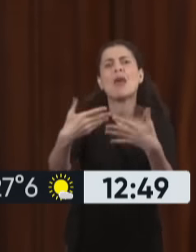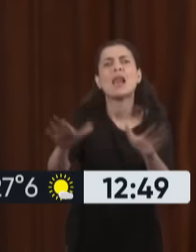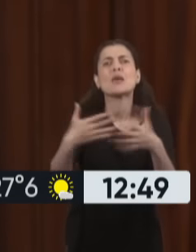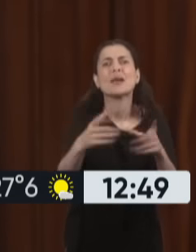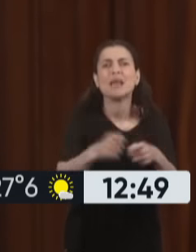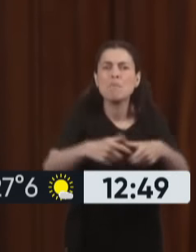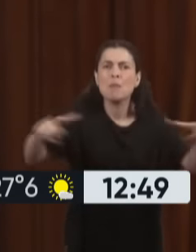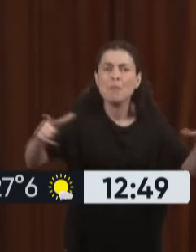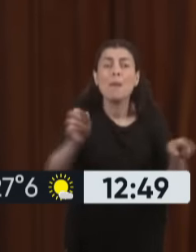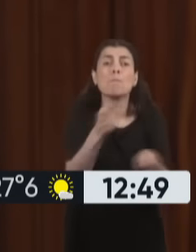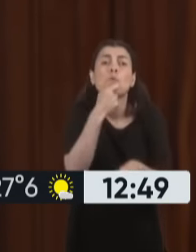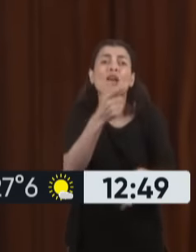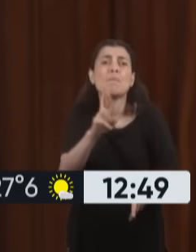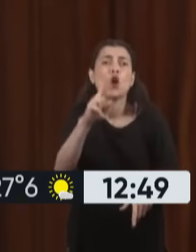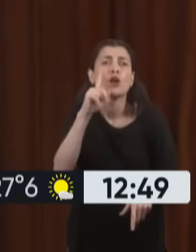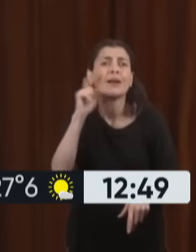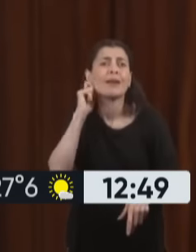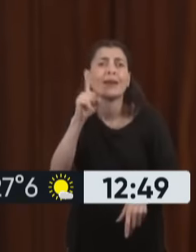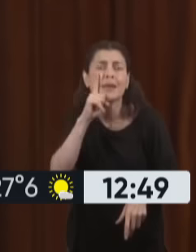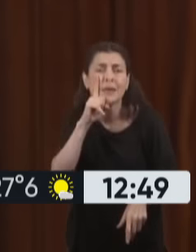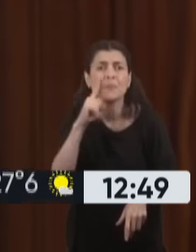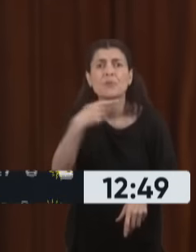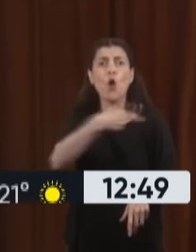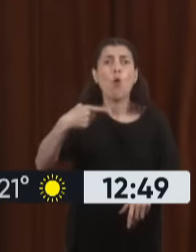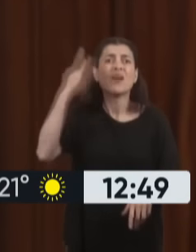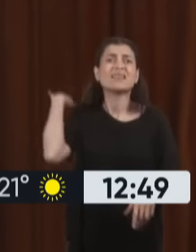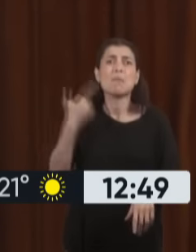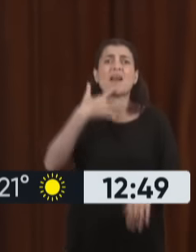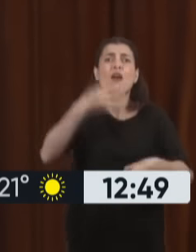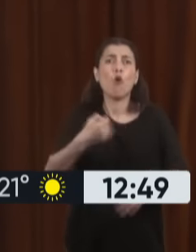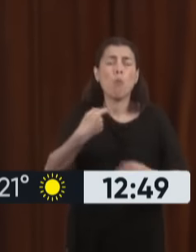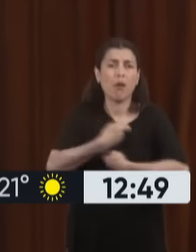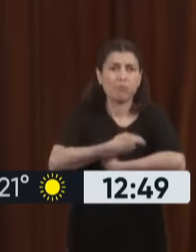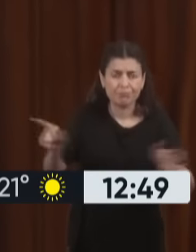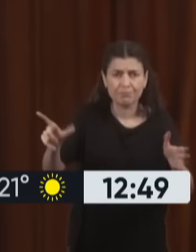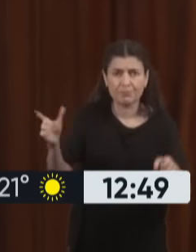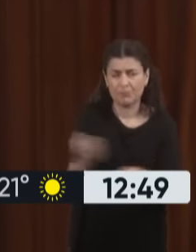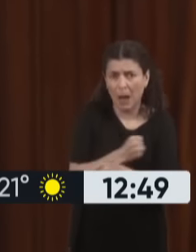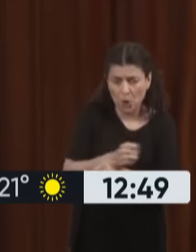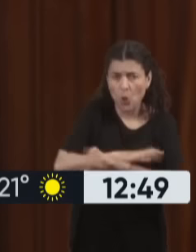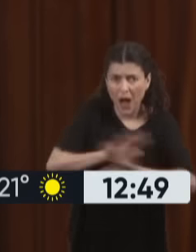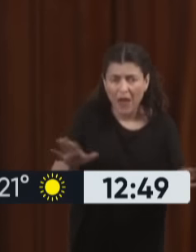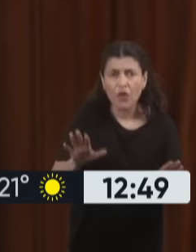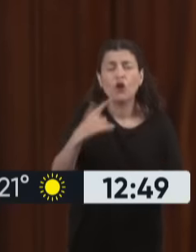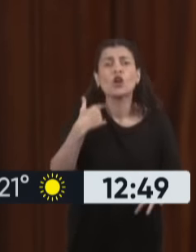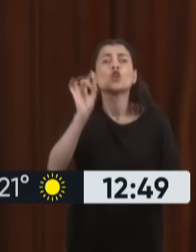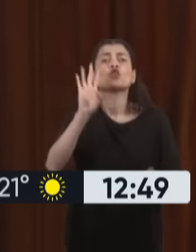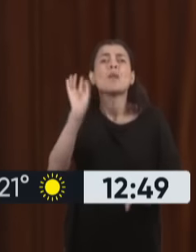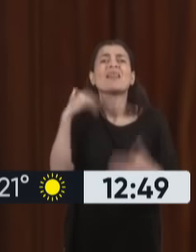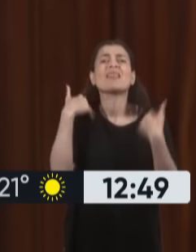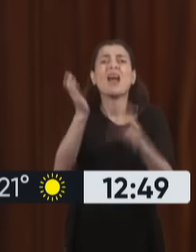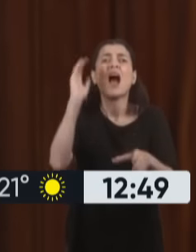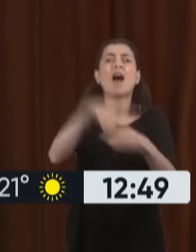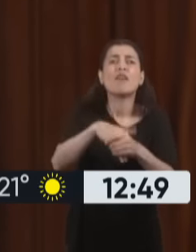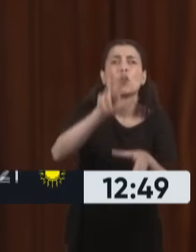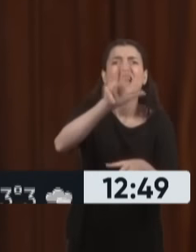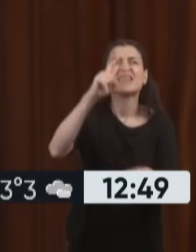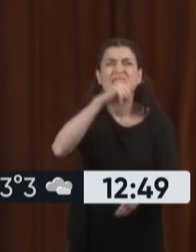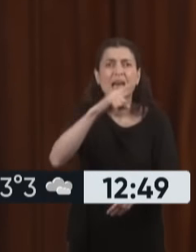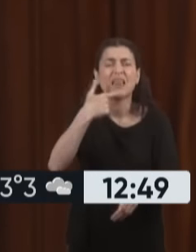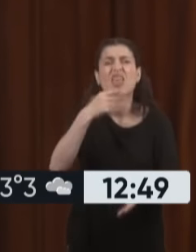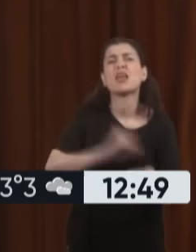miren al RIGI, que se reglamentó hace unas semanas a pesar de solo contar con 37 diputados y 7 senadores,